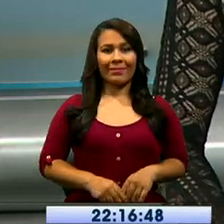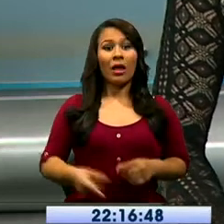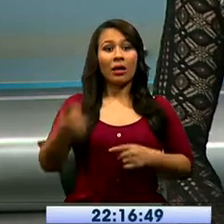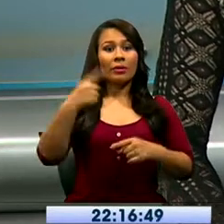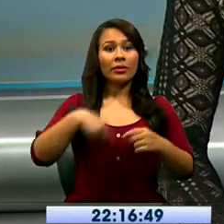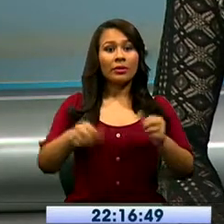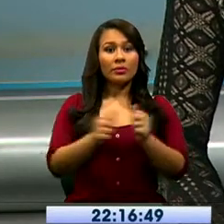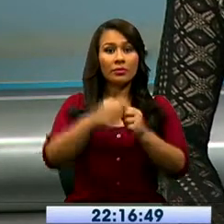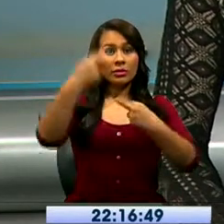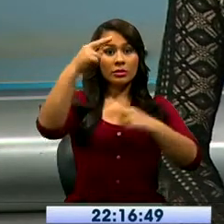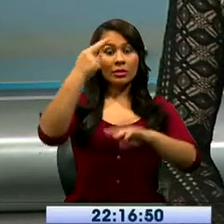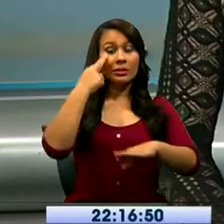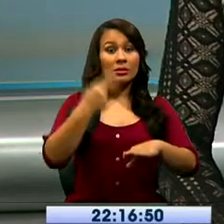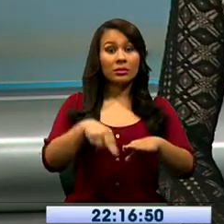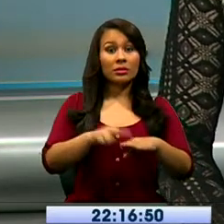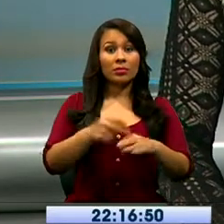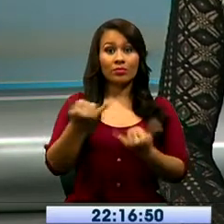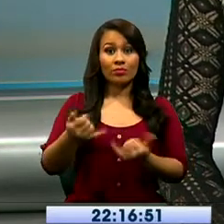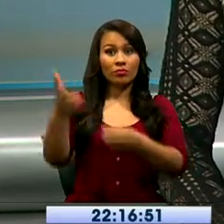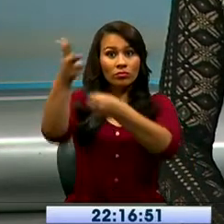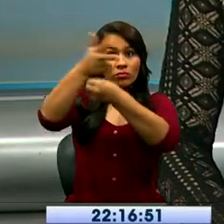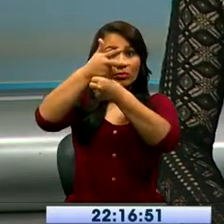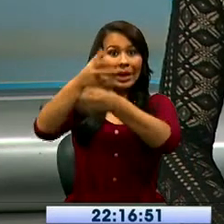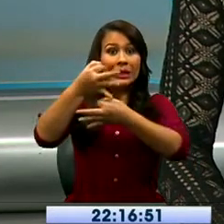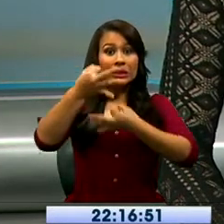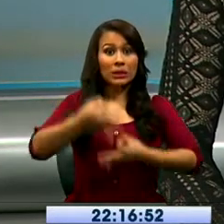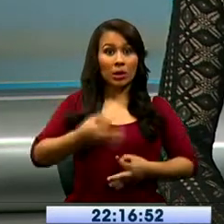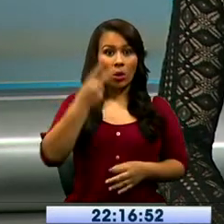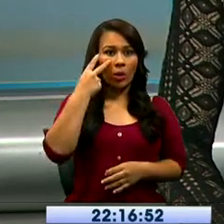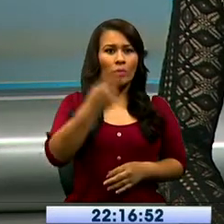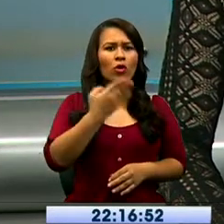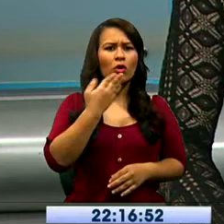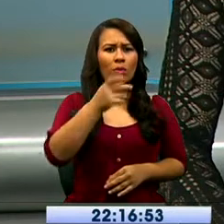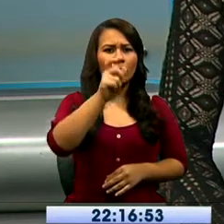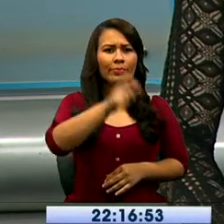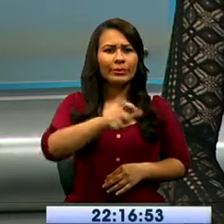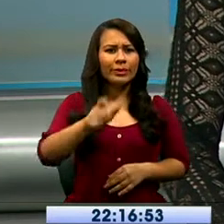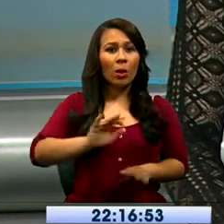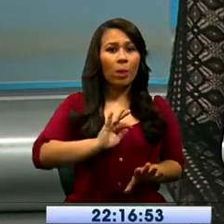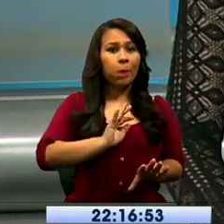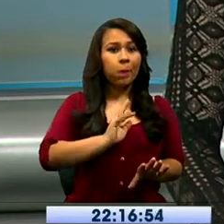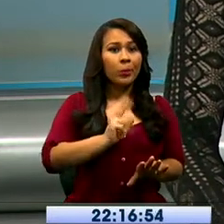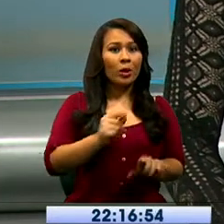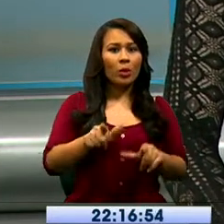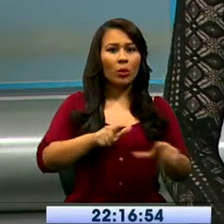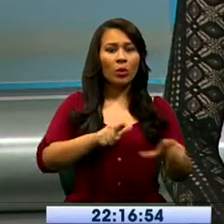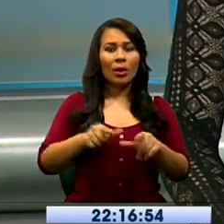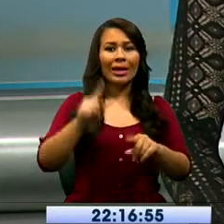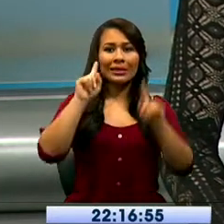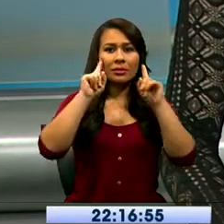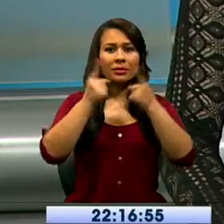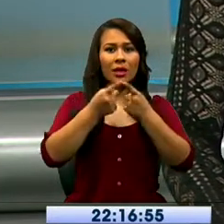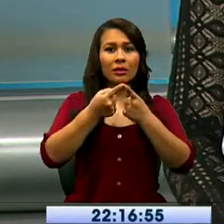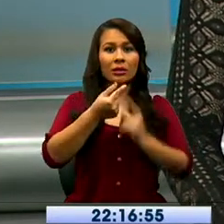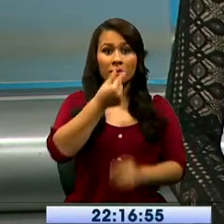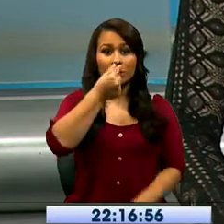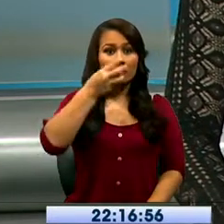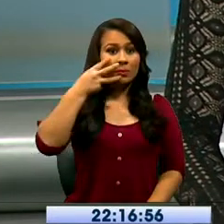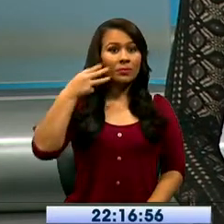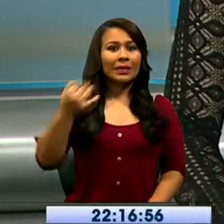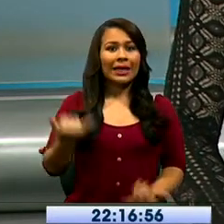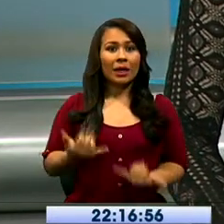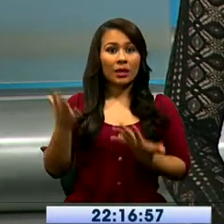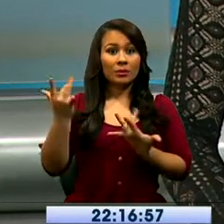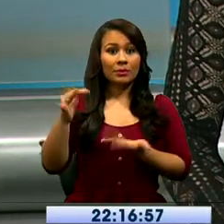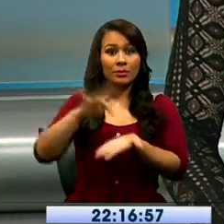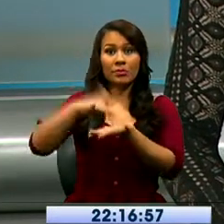De regreso al ámbito nacional, cámaras de seguridad captaron el asalto a mano armada de un local en Santo Domingo. Los perjudicados esperan que la grabación